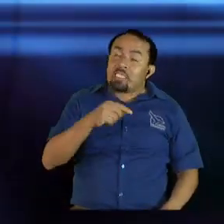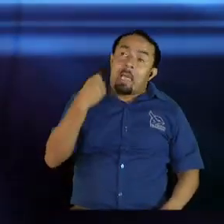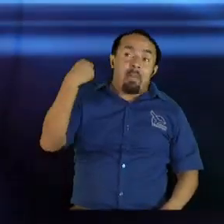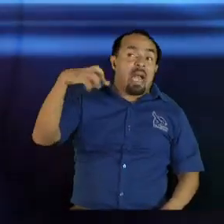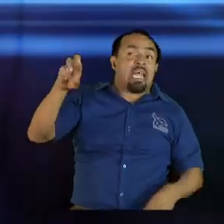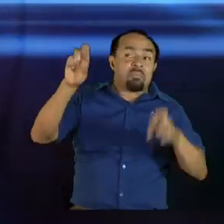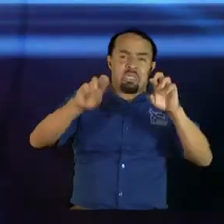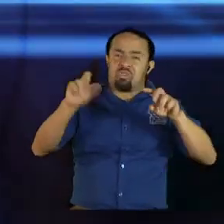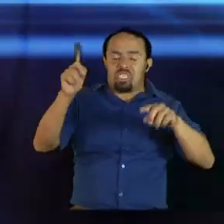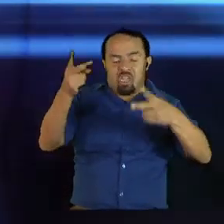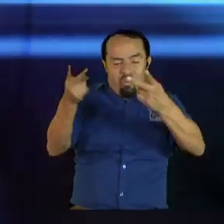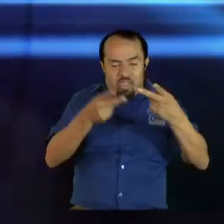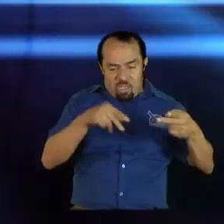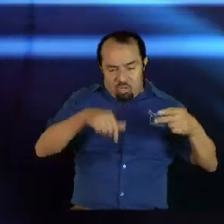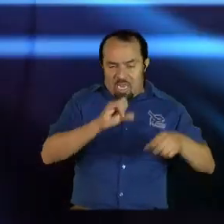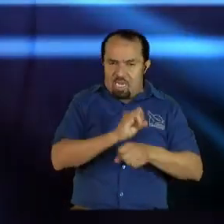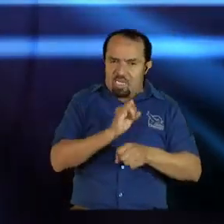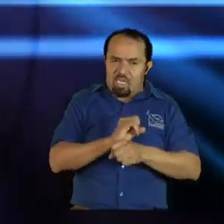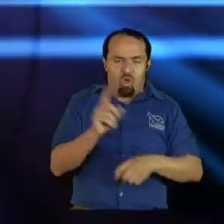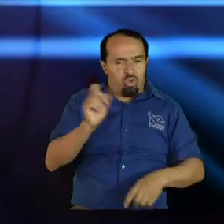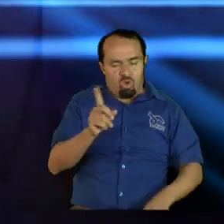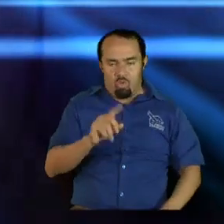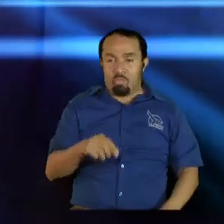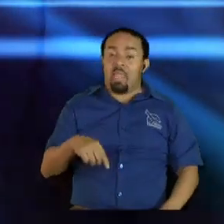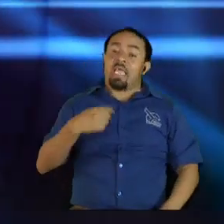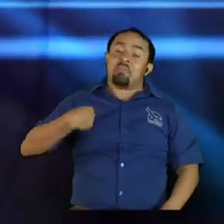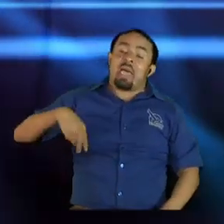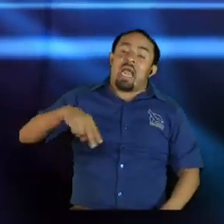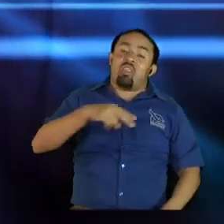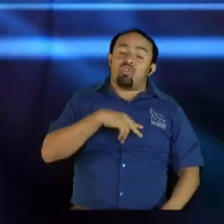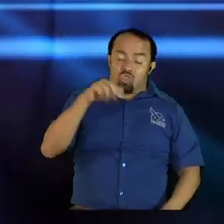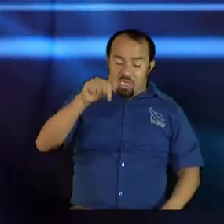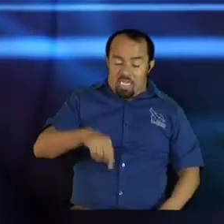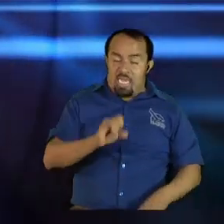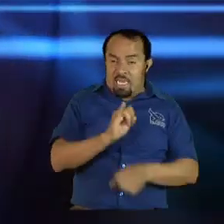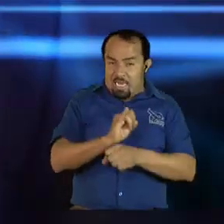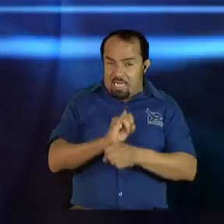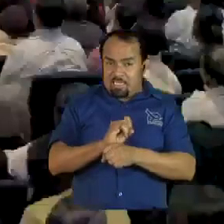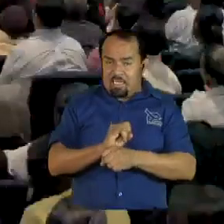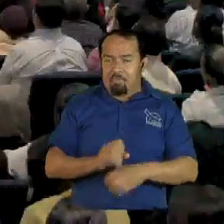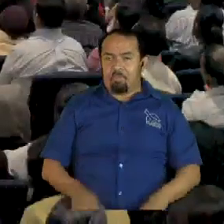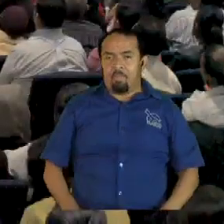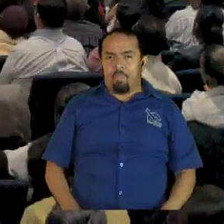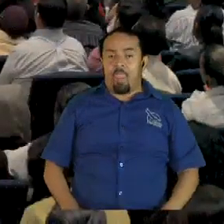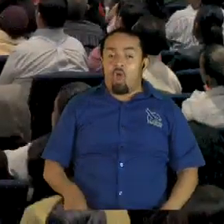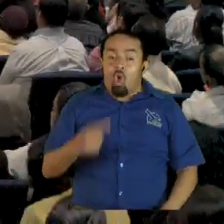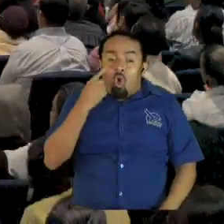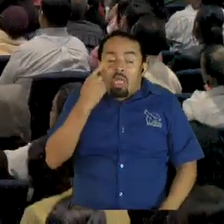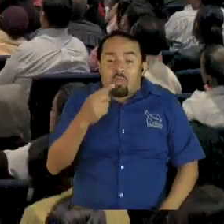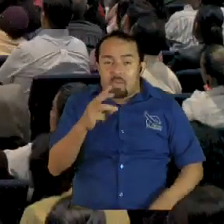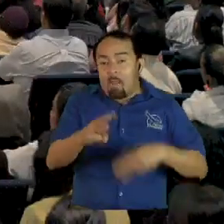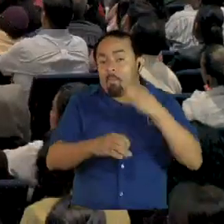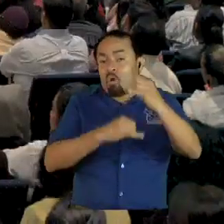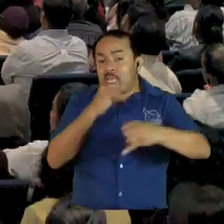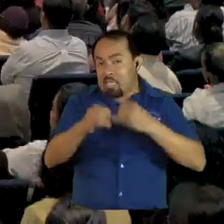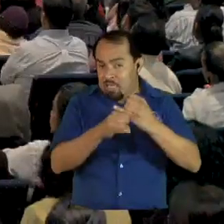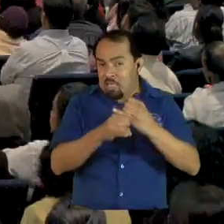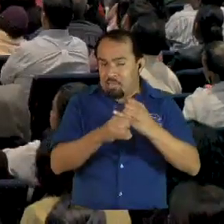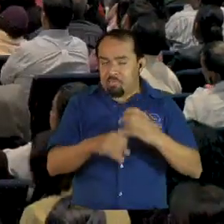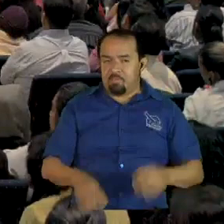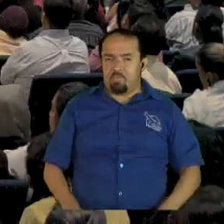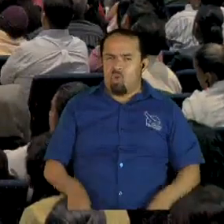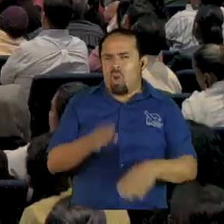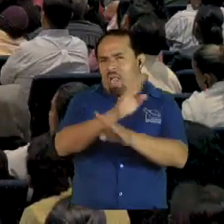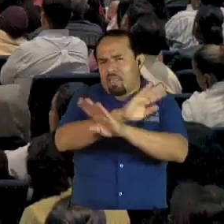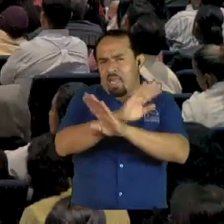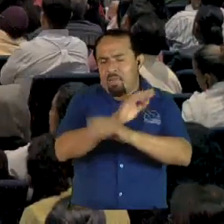reenviar o compartir a alguien que te cae mal o que tú consideras que ese es el que tiene el problema. No, es para nosotros, es